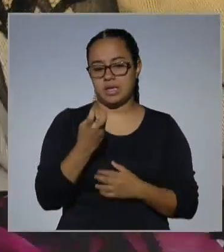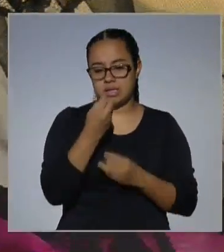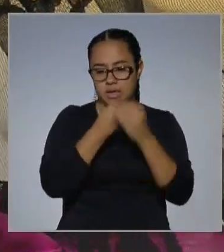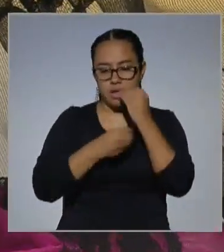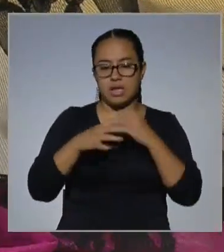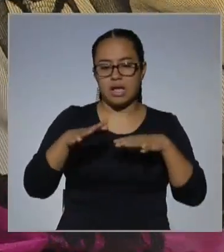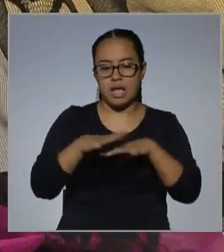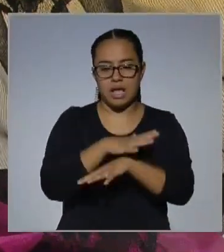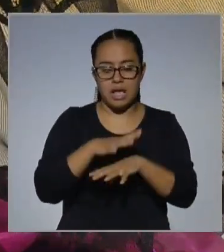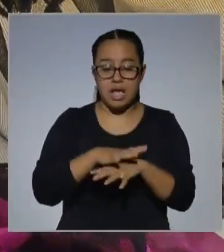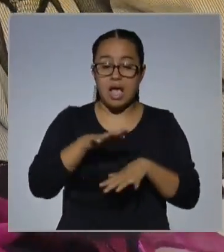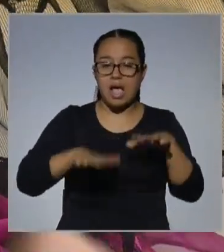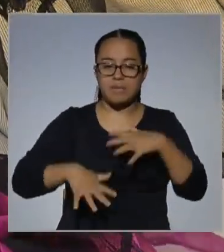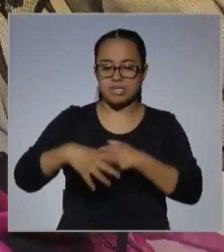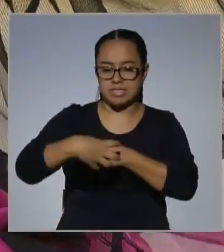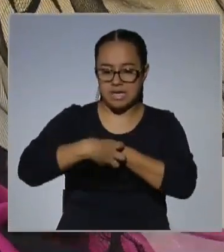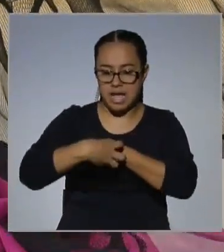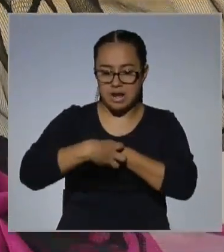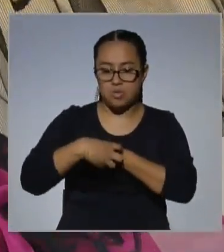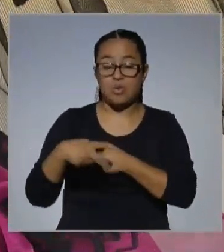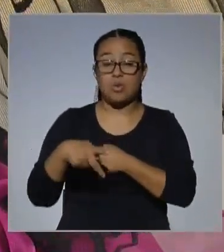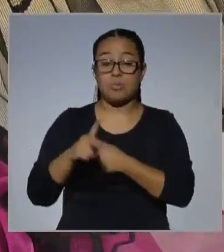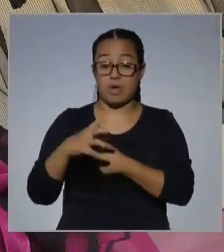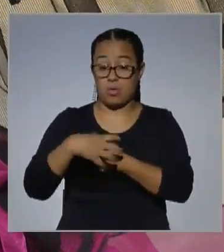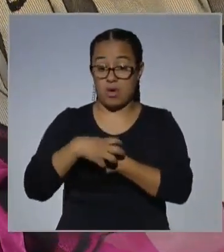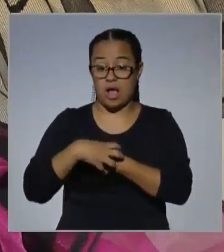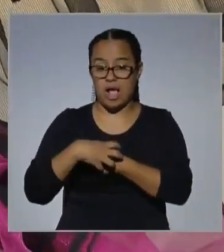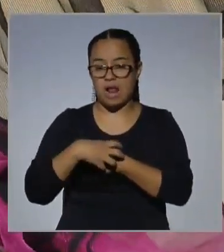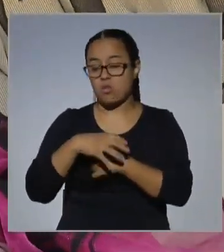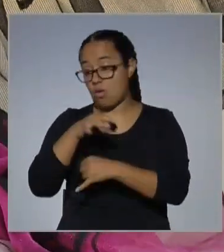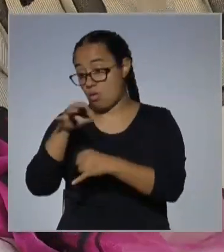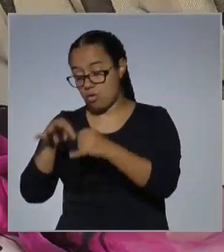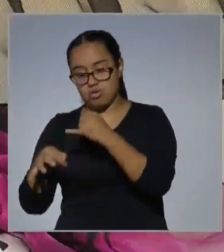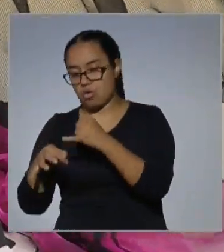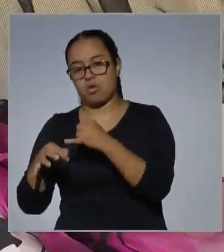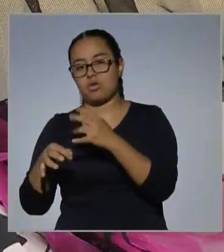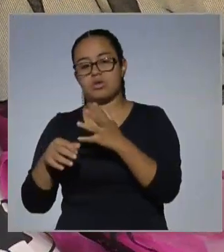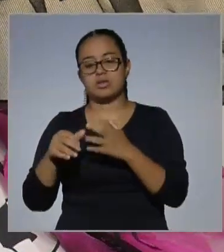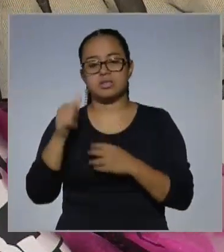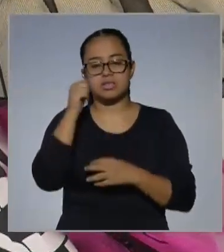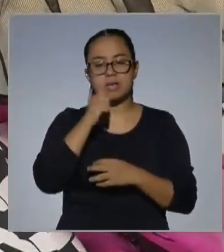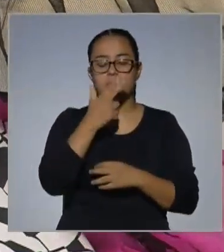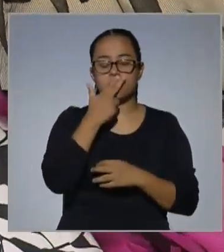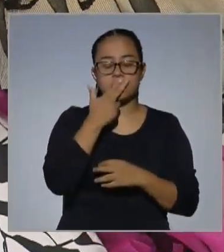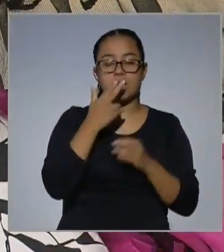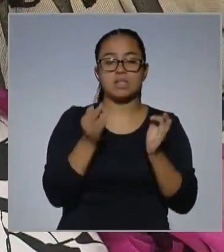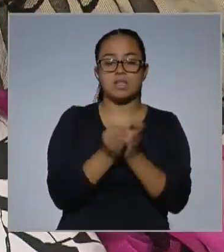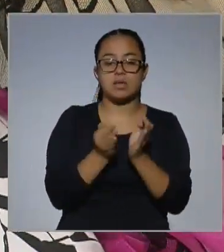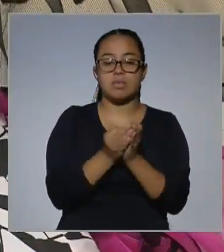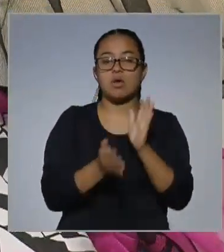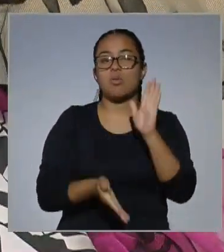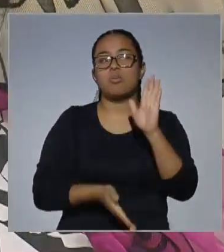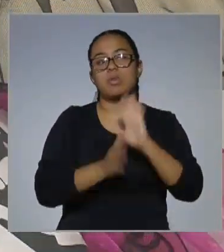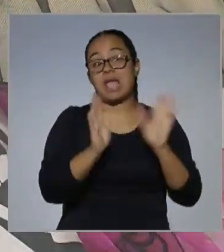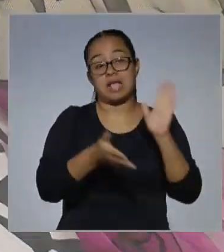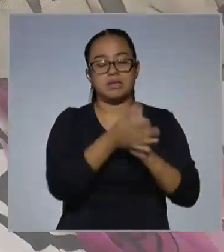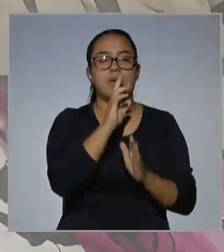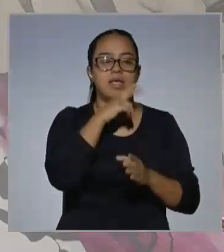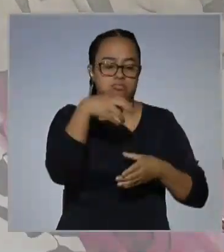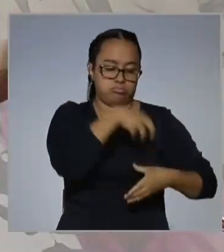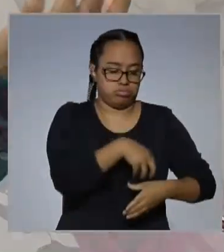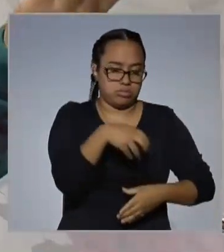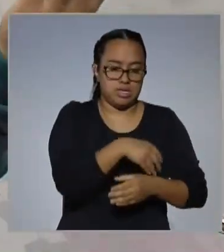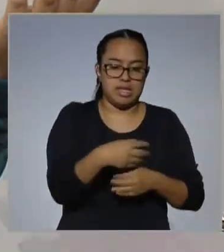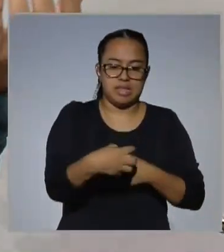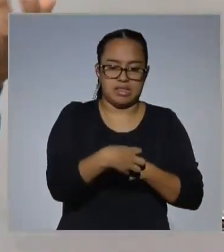¿no? A veces se les dan caldos, pero los caldos casi nunca son al final, sino más bien se van a usar tamales porque ya se van, ¿no? Y entonces